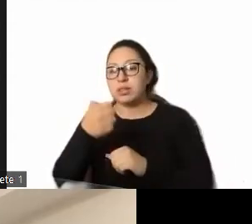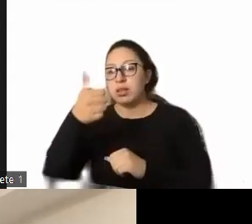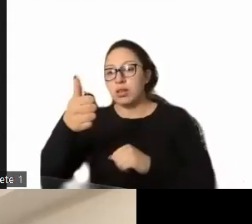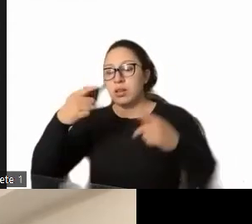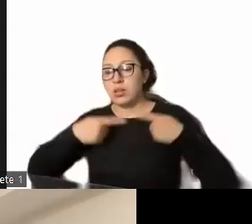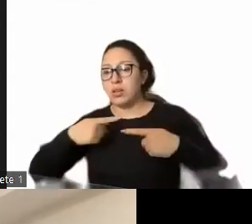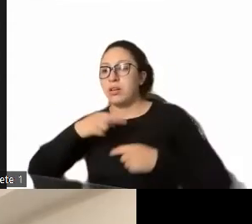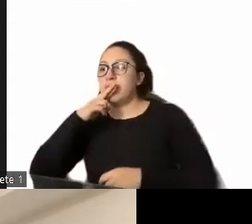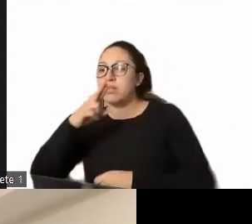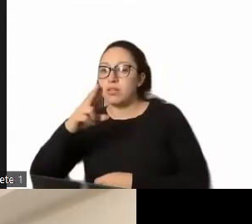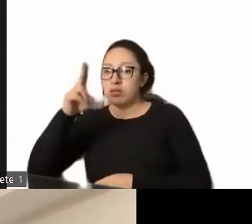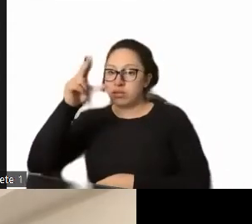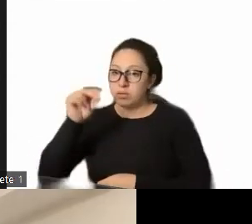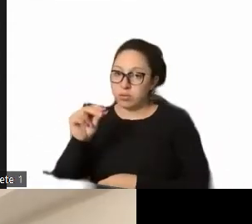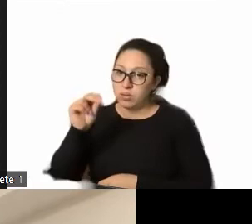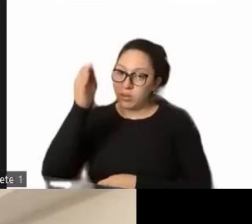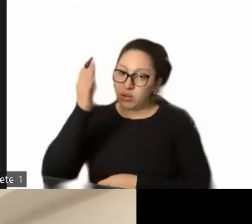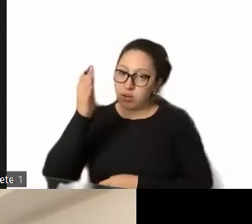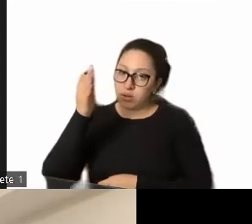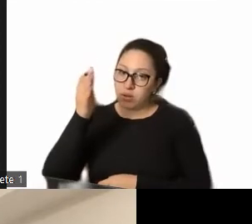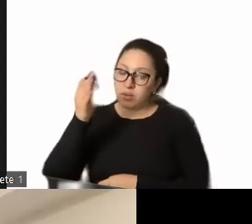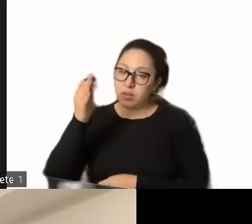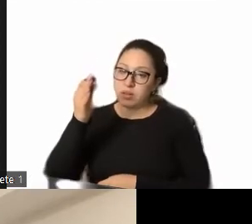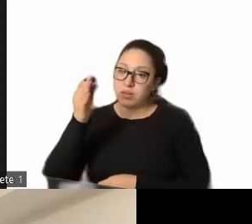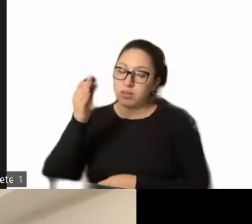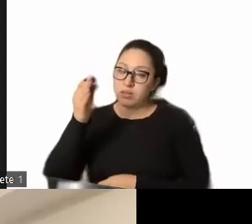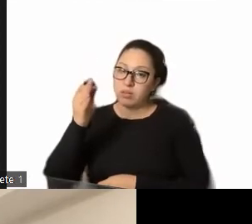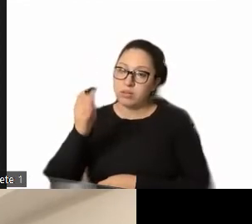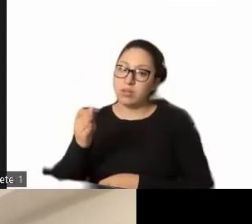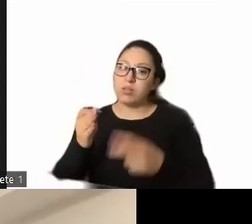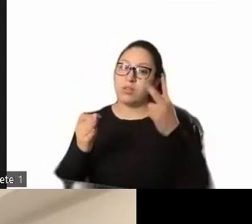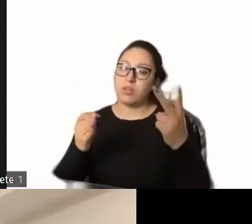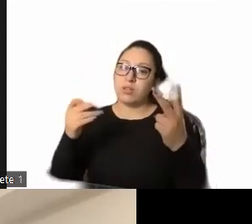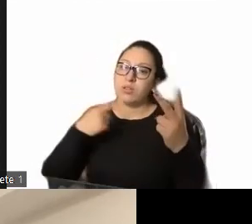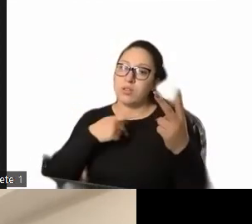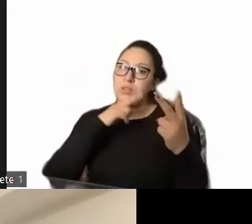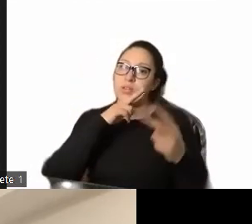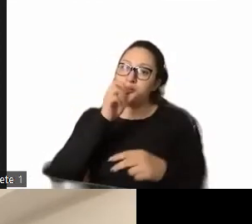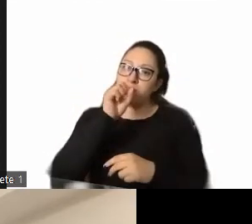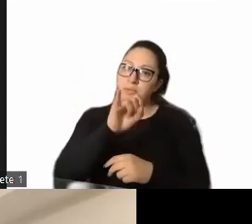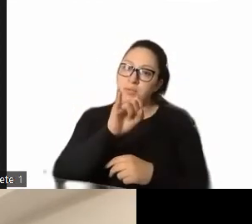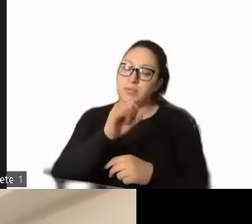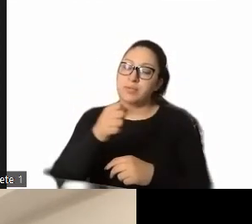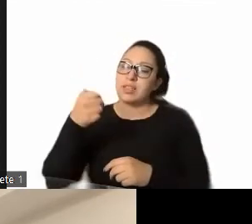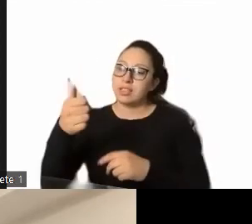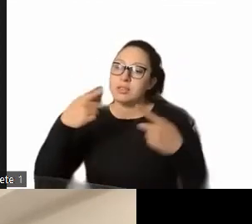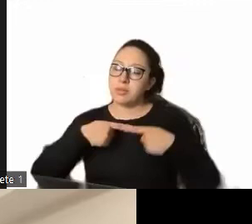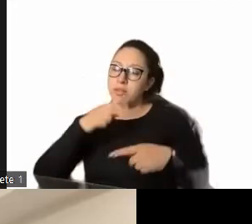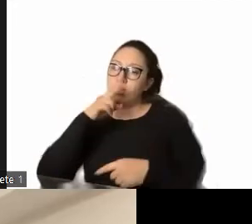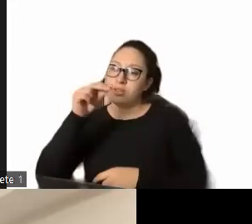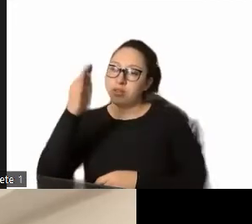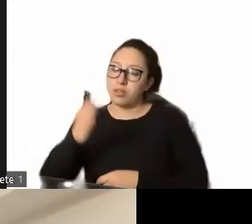votos en pro y 2 en contra. 6 votos en contra, perdón, y 2 votos a